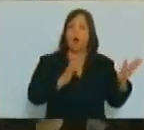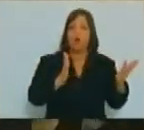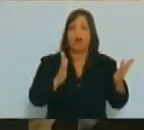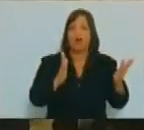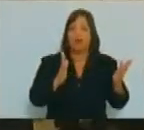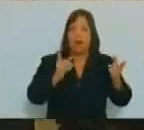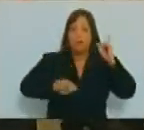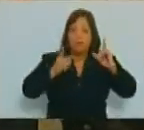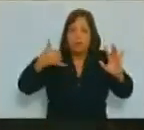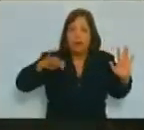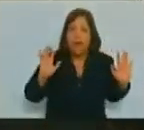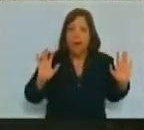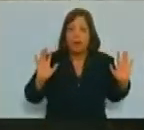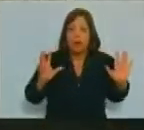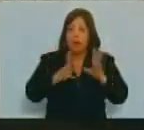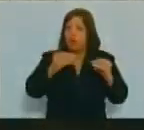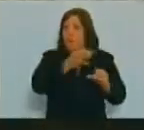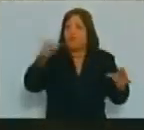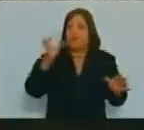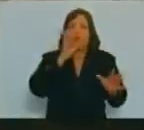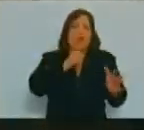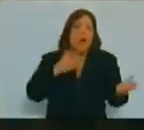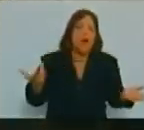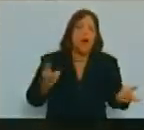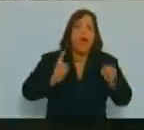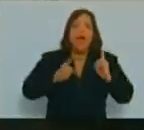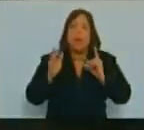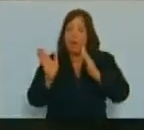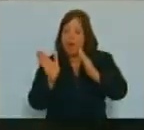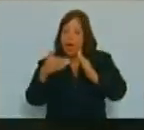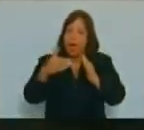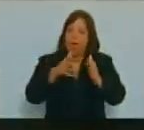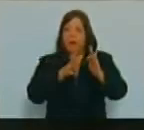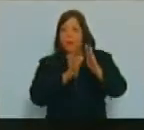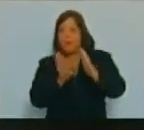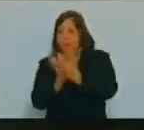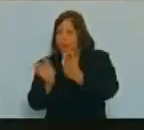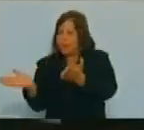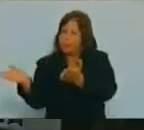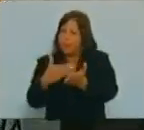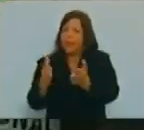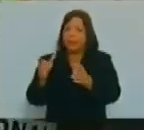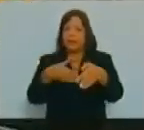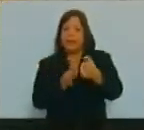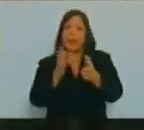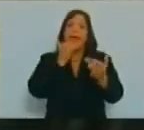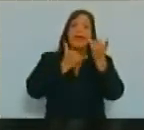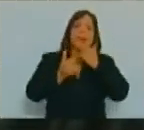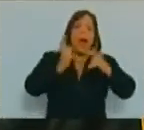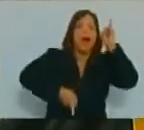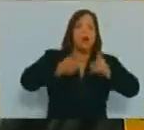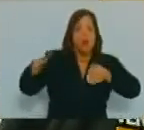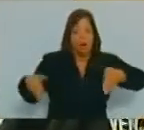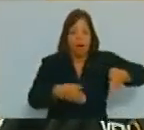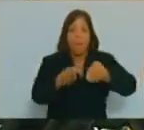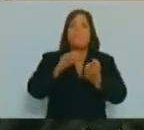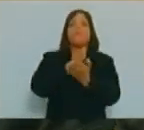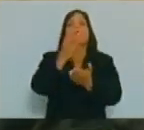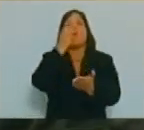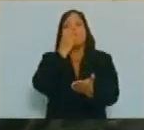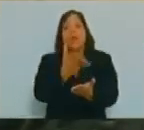cosas que se encarga de interesar a los enviados para que camine por el camino del